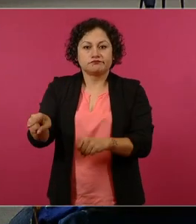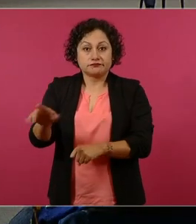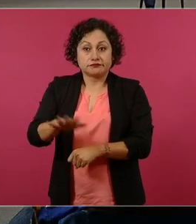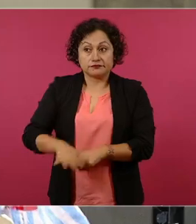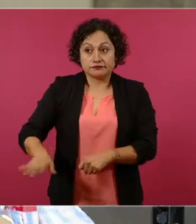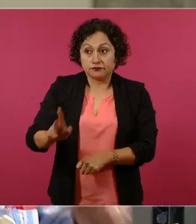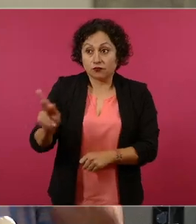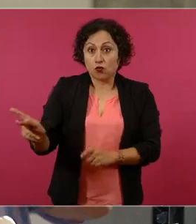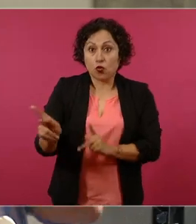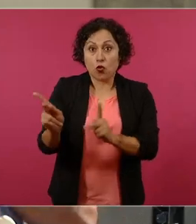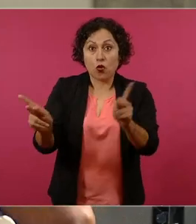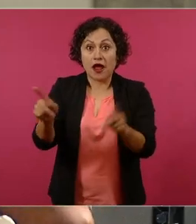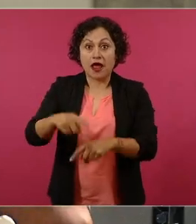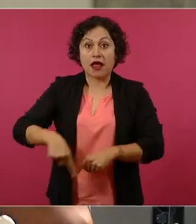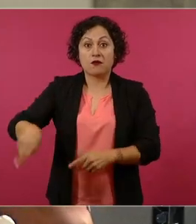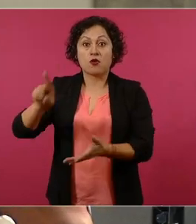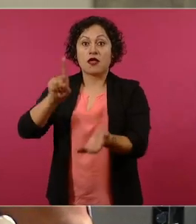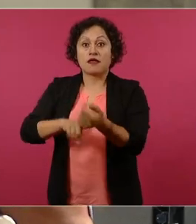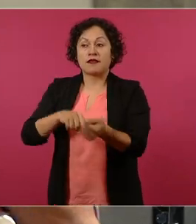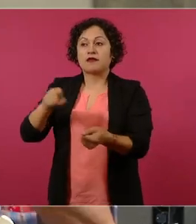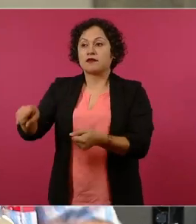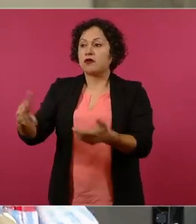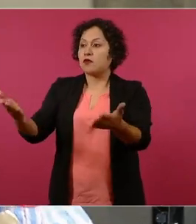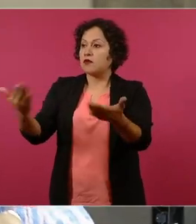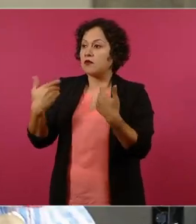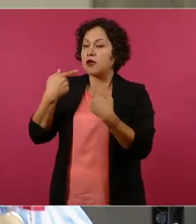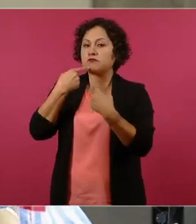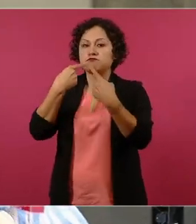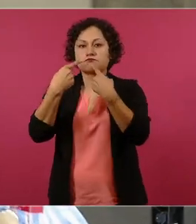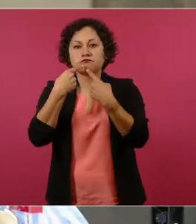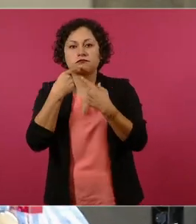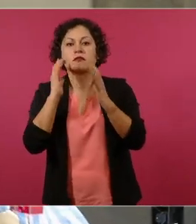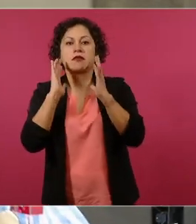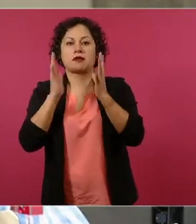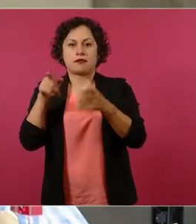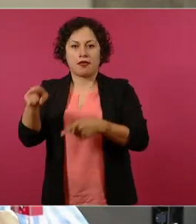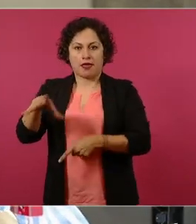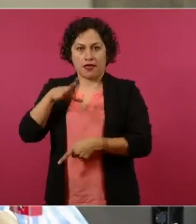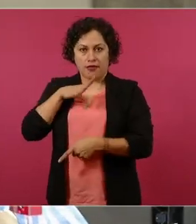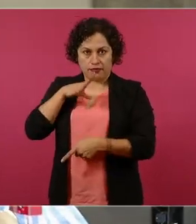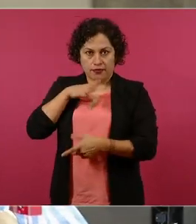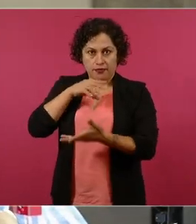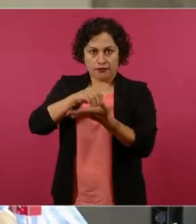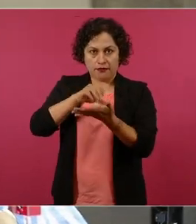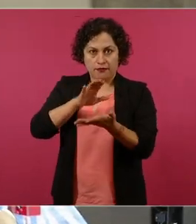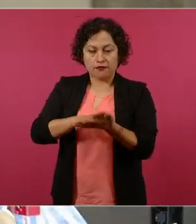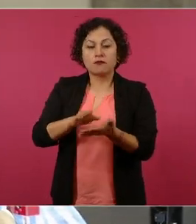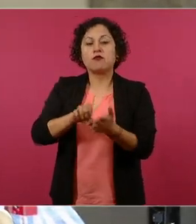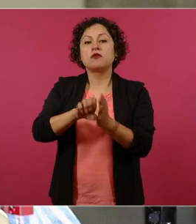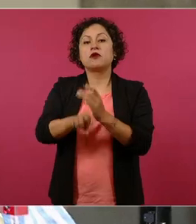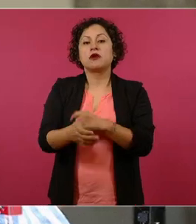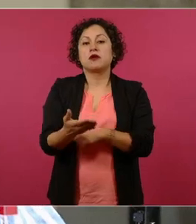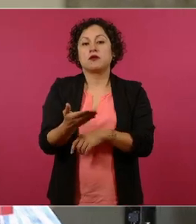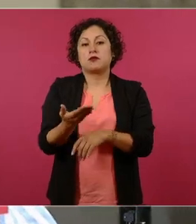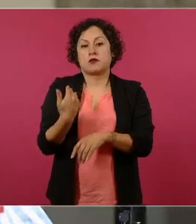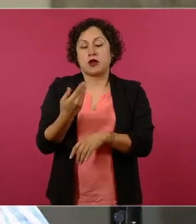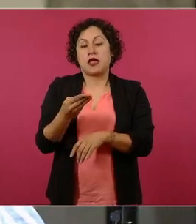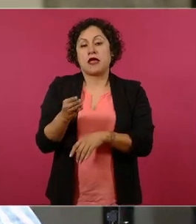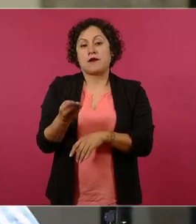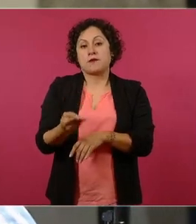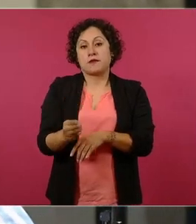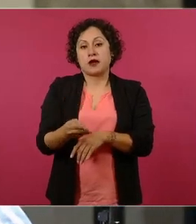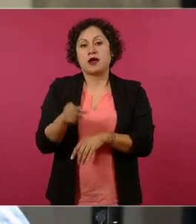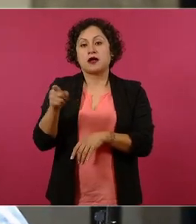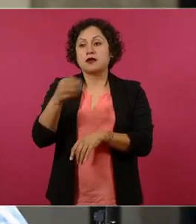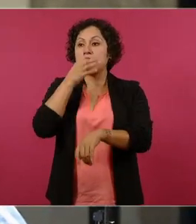han hecho ya varias ofertas de diálogo público en marzo en mayo en concretamente hicieron un llamado a la plaza pública a todas